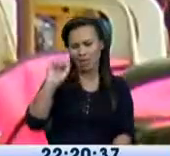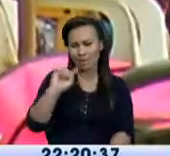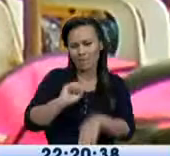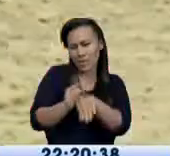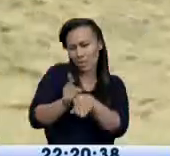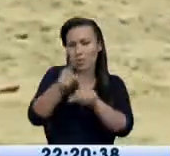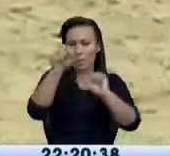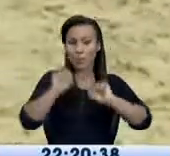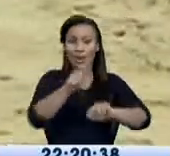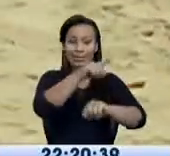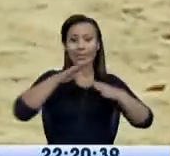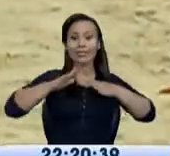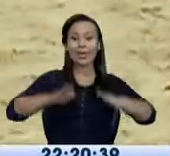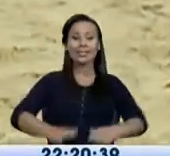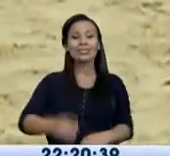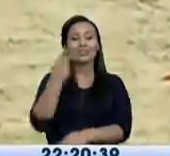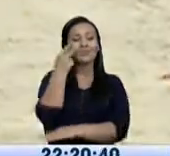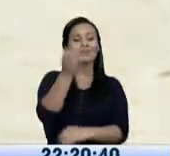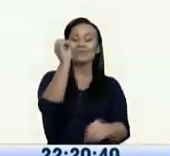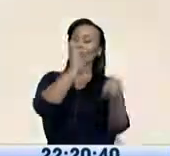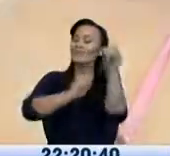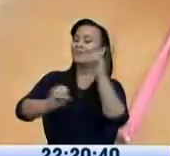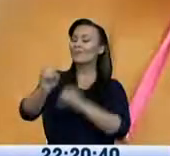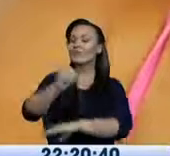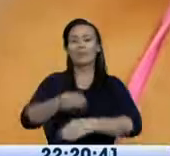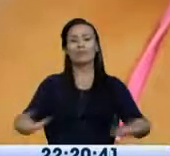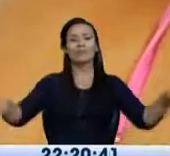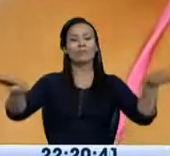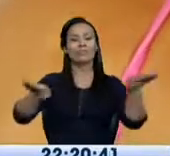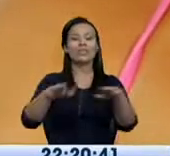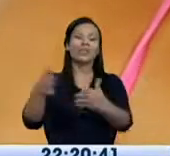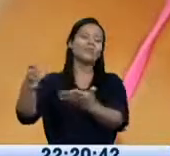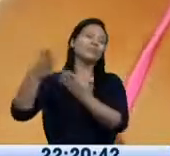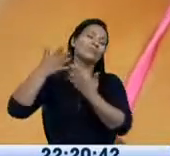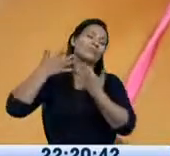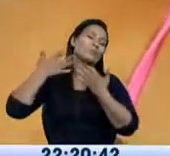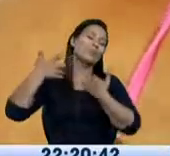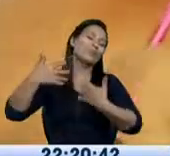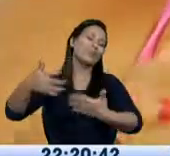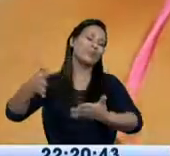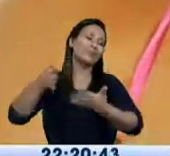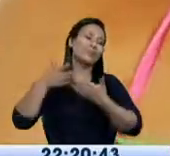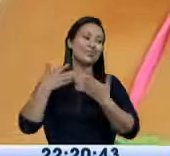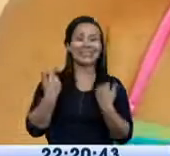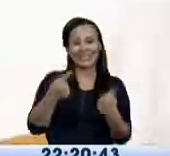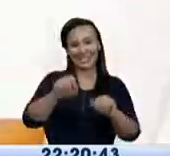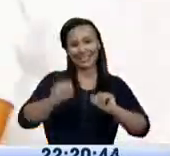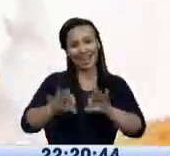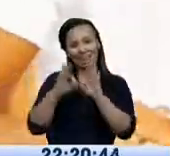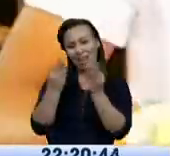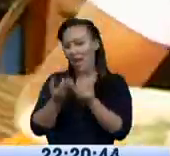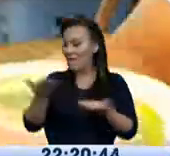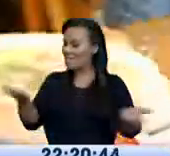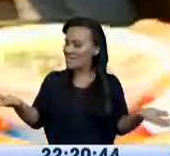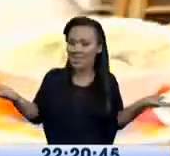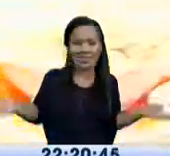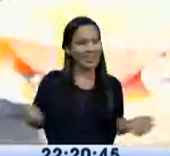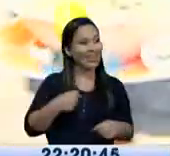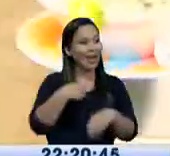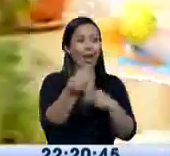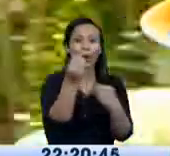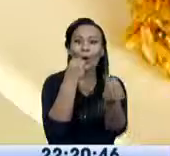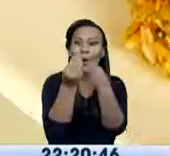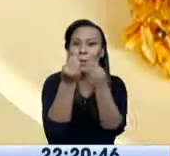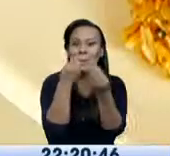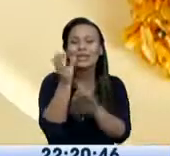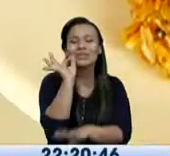descansar observando el mar con un clima agradable. Es el mar tranquilito, como para la familia. Y degustar de una variada